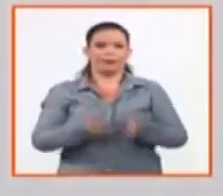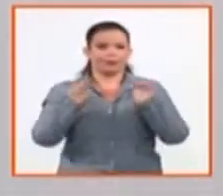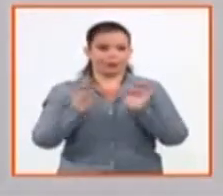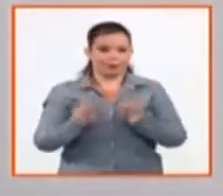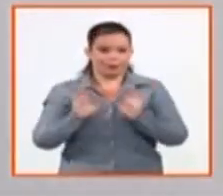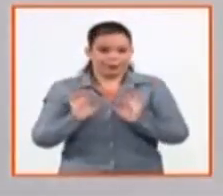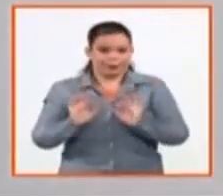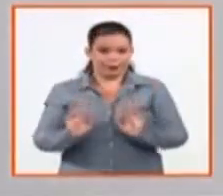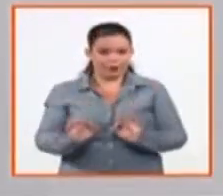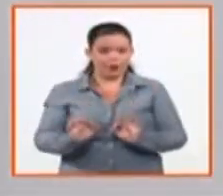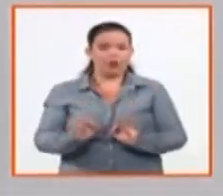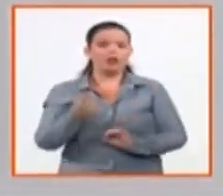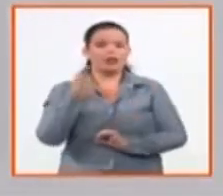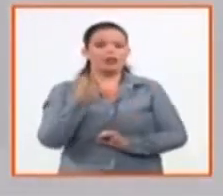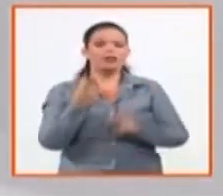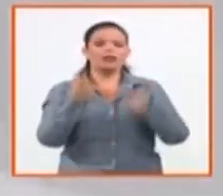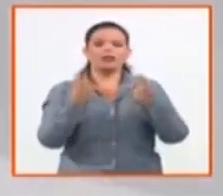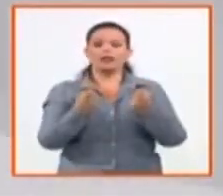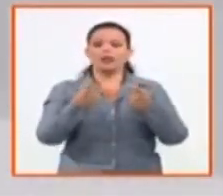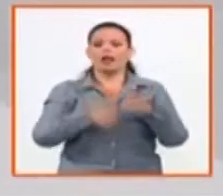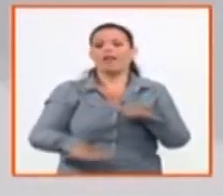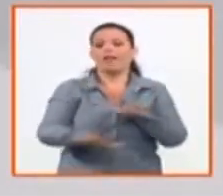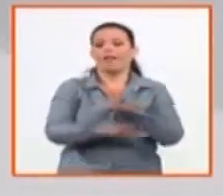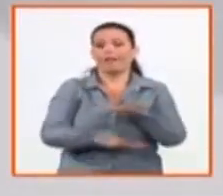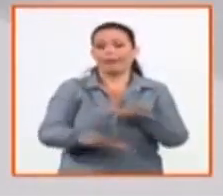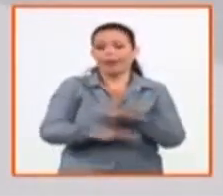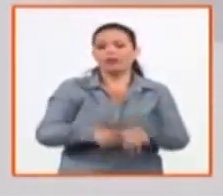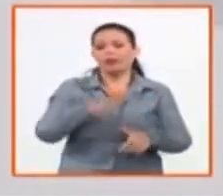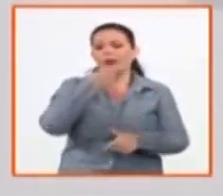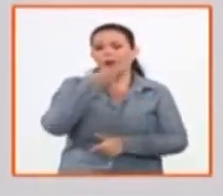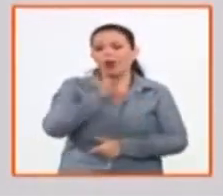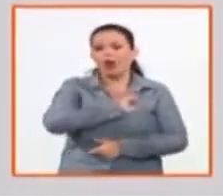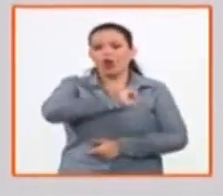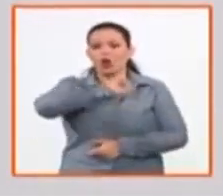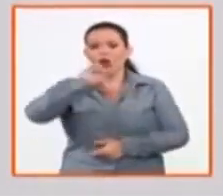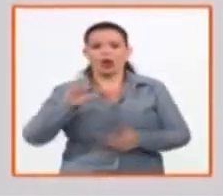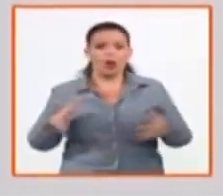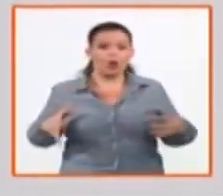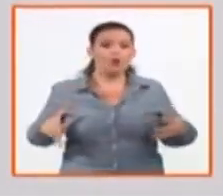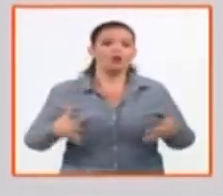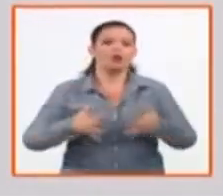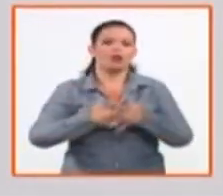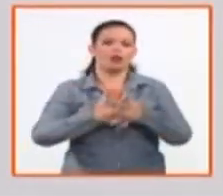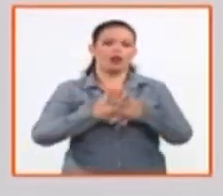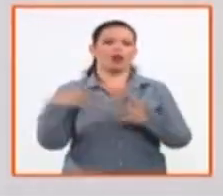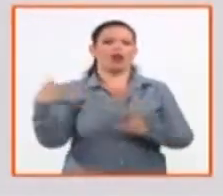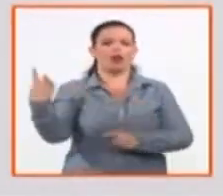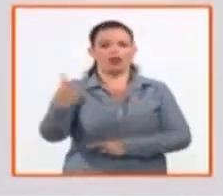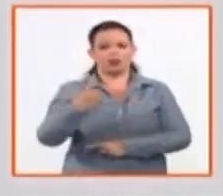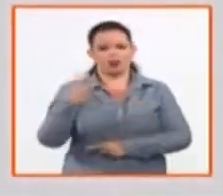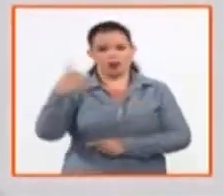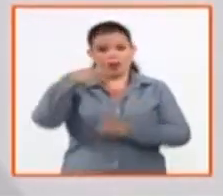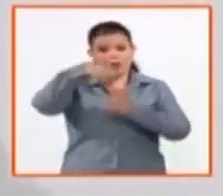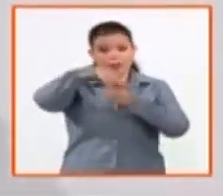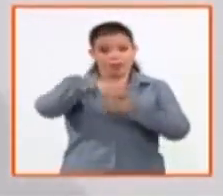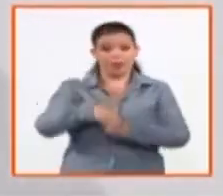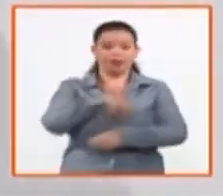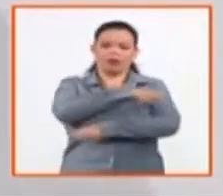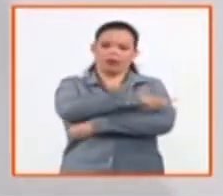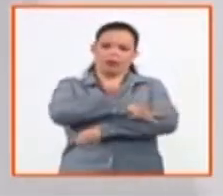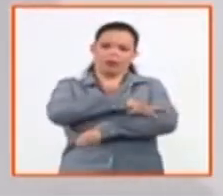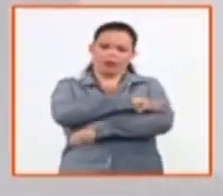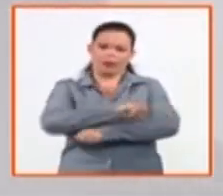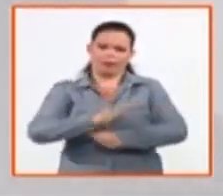la base de los talibanes, para lograr cierta unidad a nivel nacional. El precio de los productos básicos se han